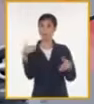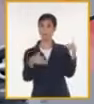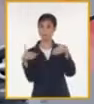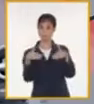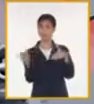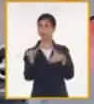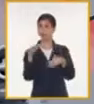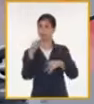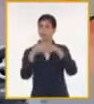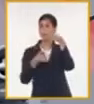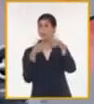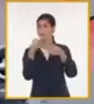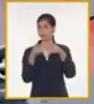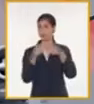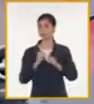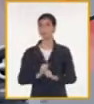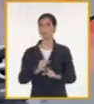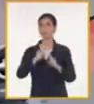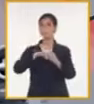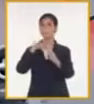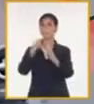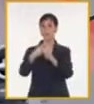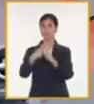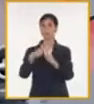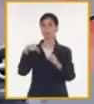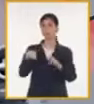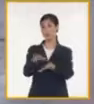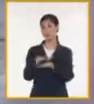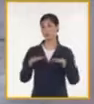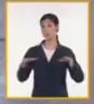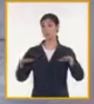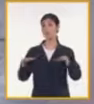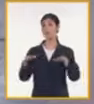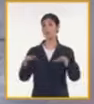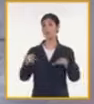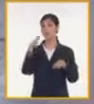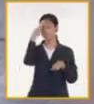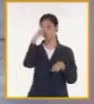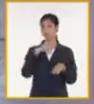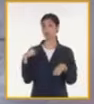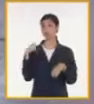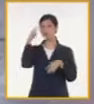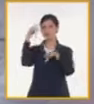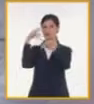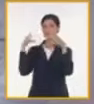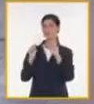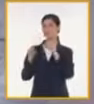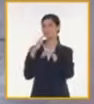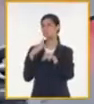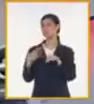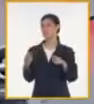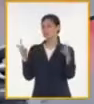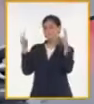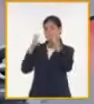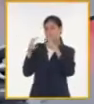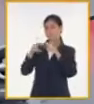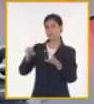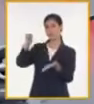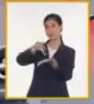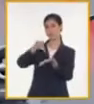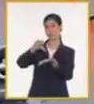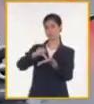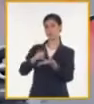también nos acompaña un viejo conocido nuestra mesa redonda el doctor en ciencias José Luis Méndez Méndez investigador del centro de investigaciones